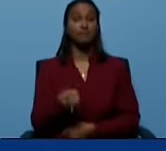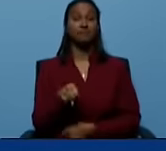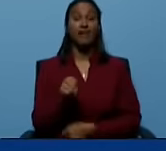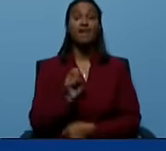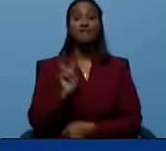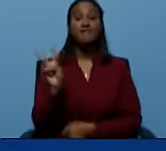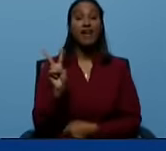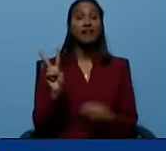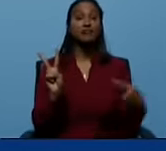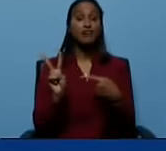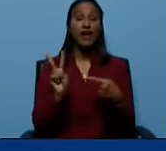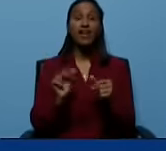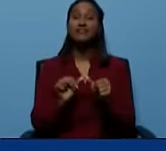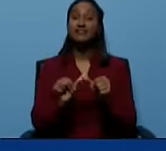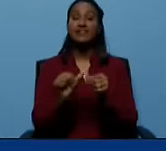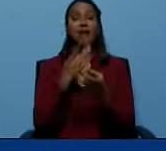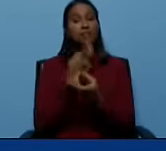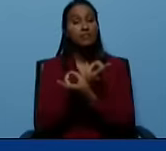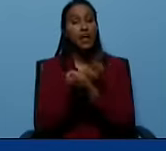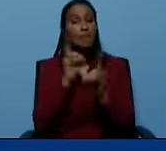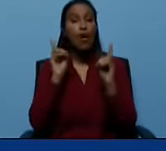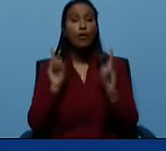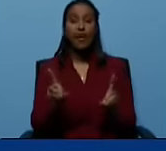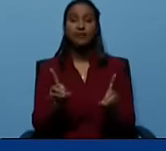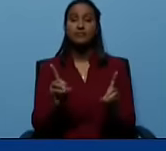Venezuela seguirá en democracia, en libertad.